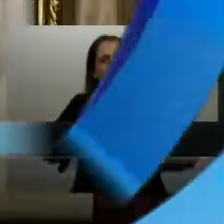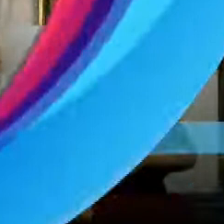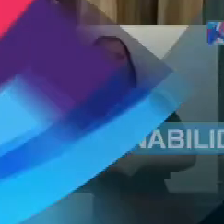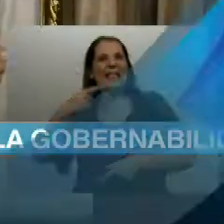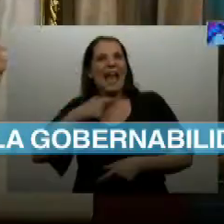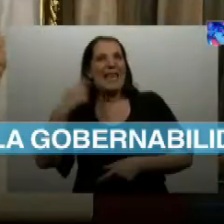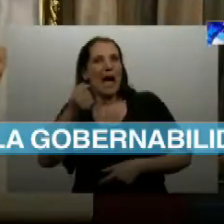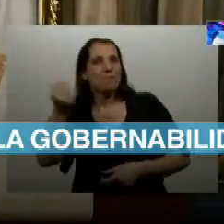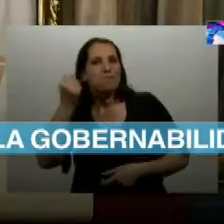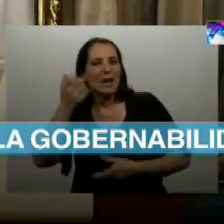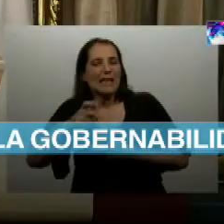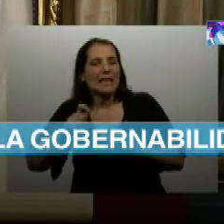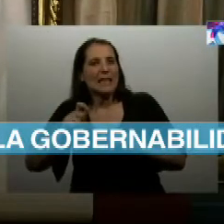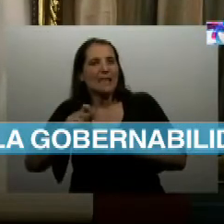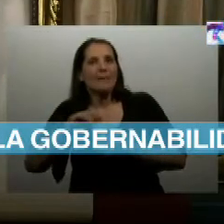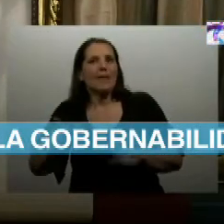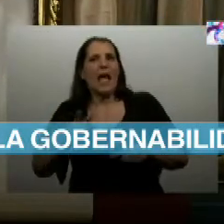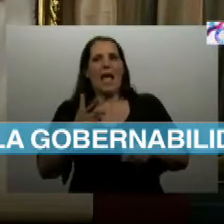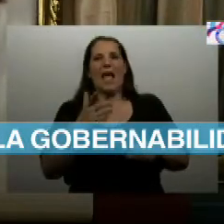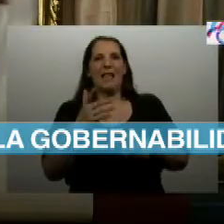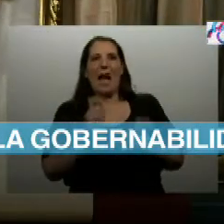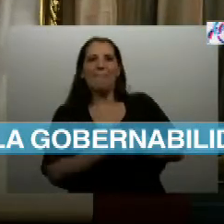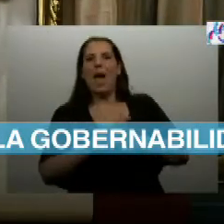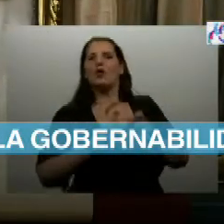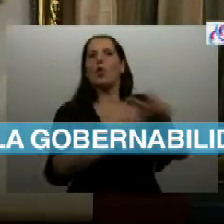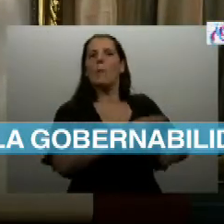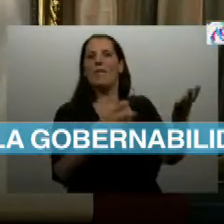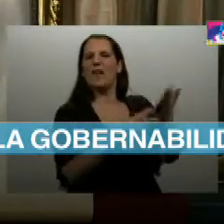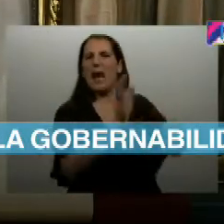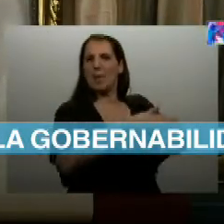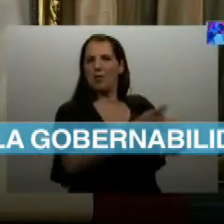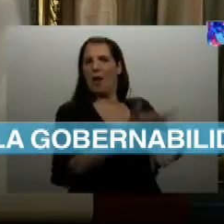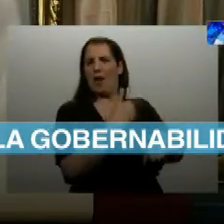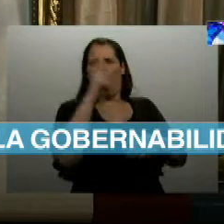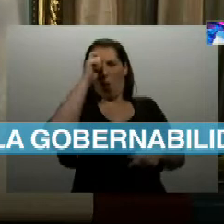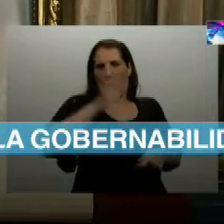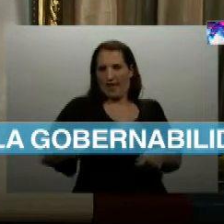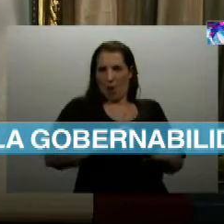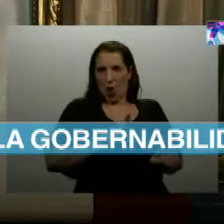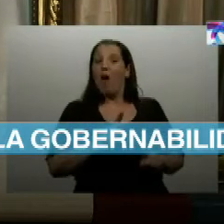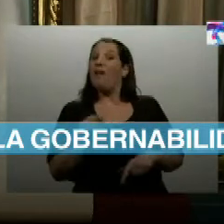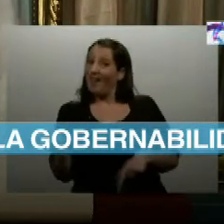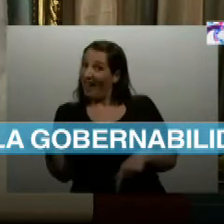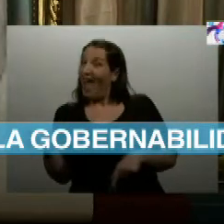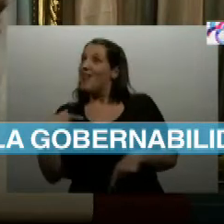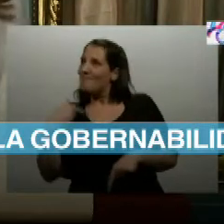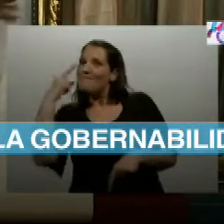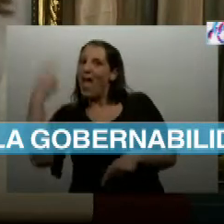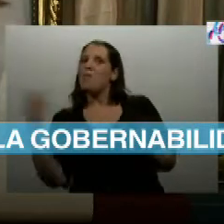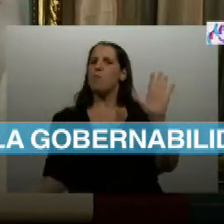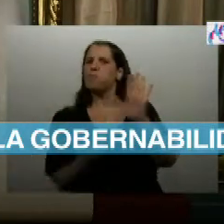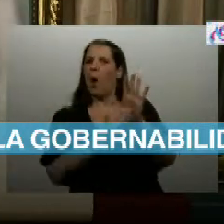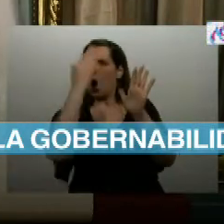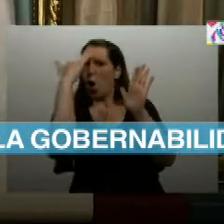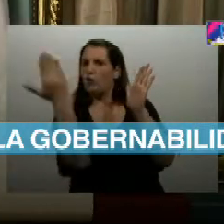titular de la encuestadora CEOP, Roberto Bachmann, aseguró hoy que la imagen positiva de la presidenta llega al 53% y consideró que esos